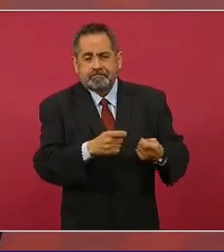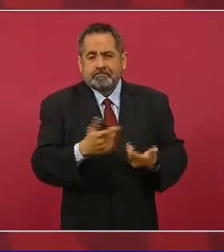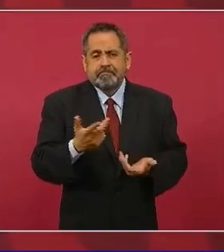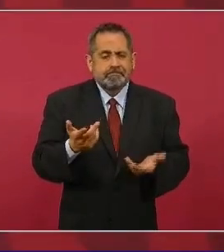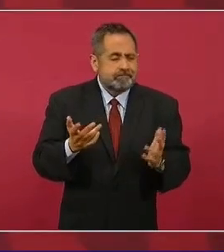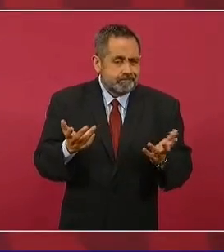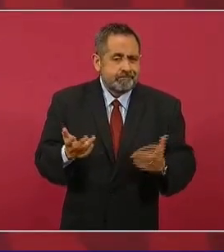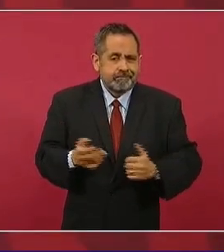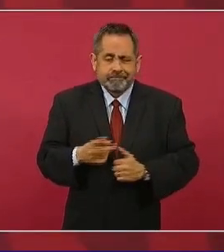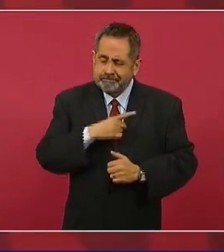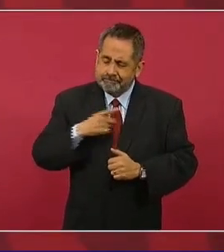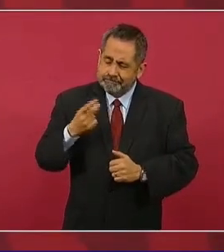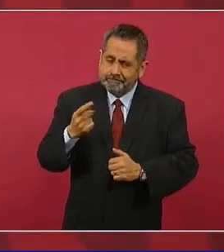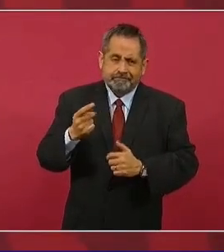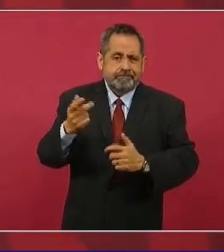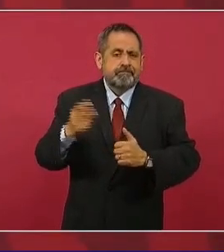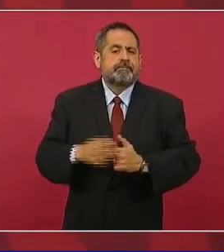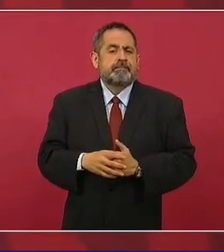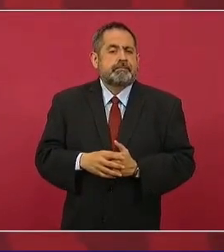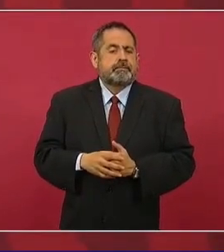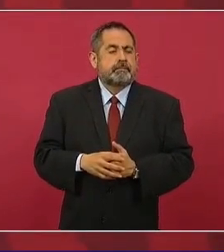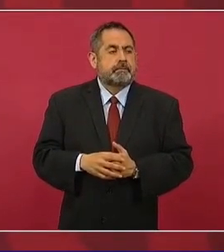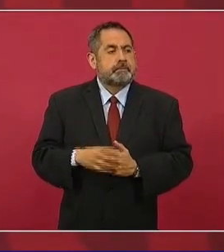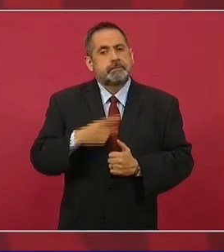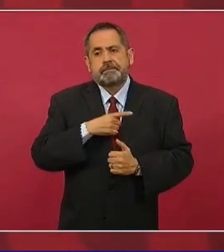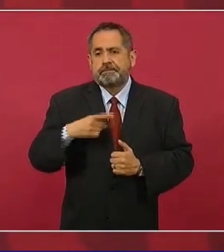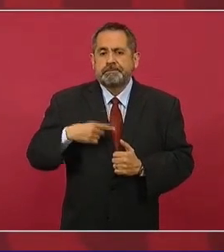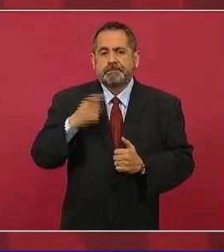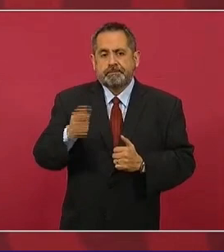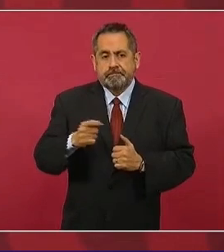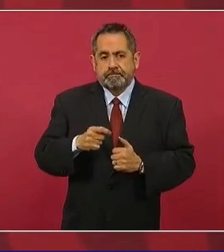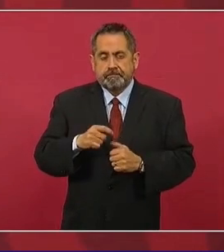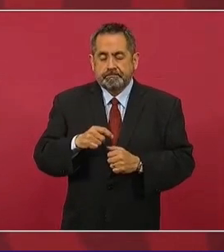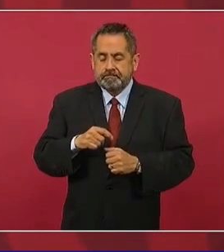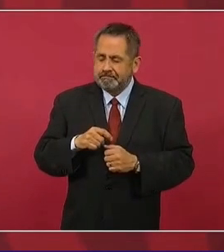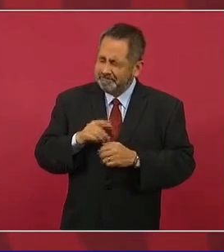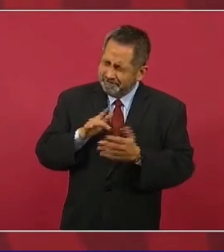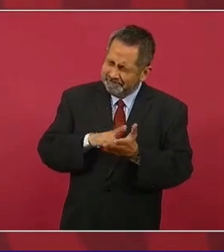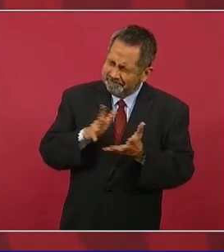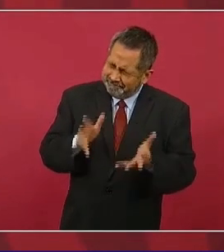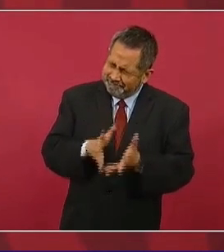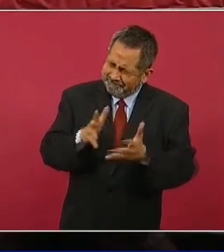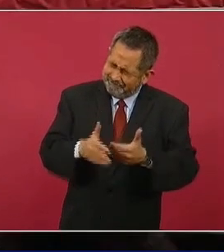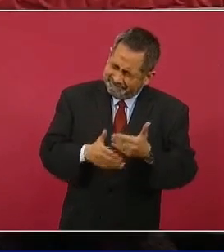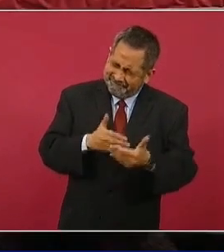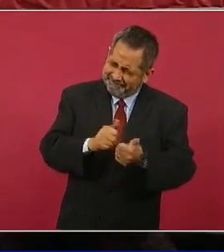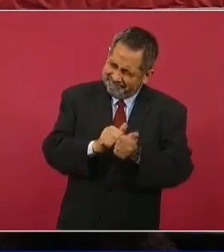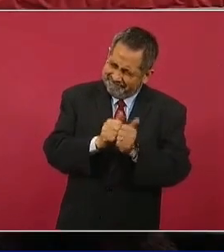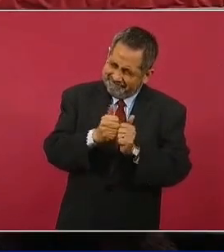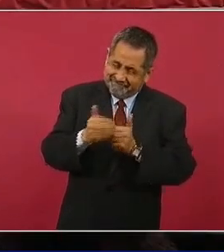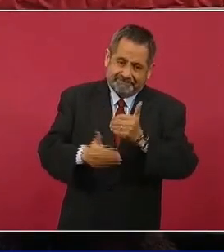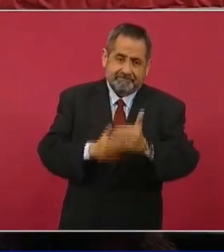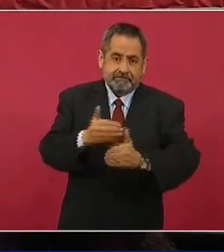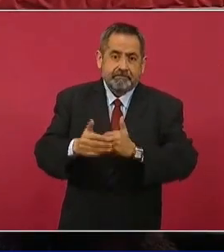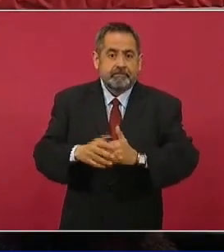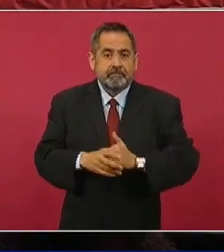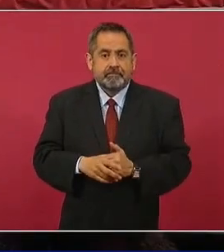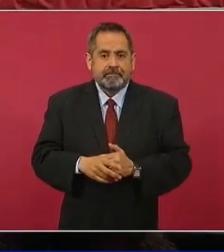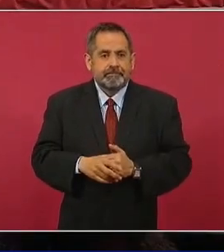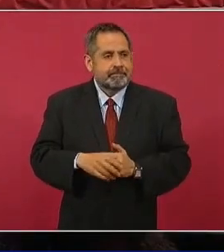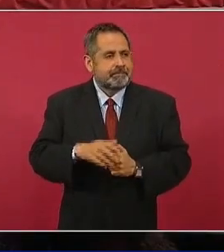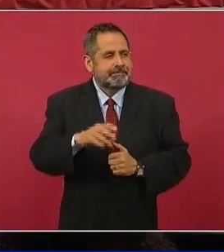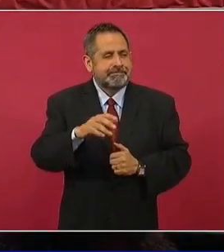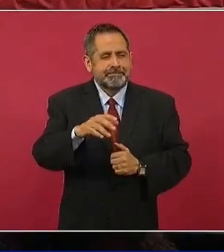Hay que empujar el elefante Anduvo por aquí el elefante